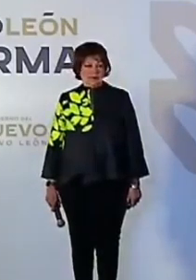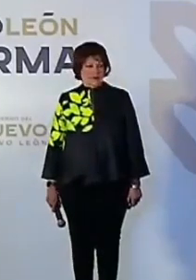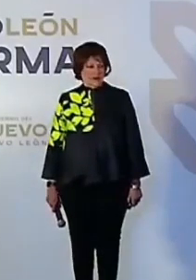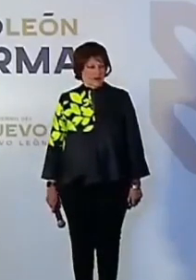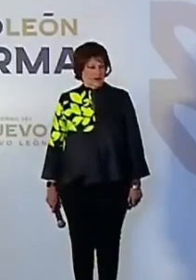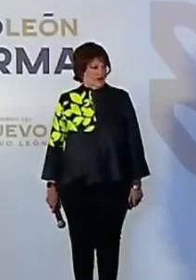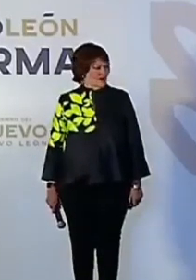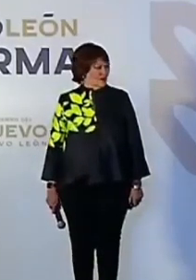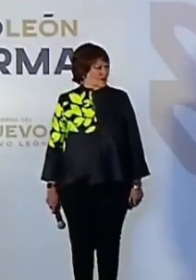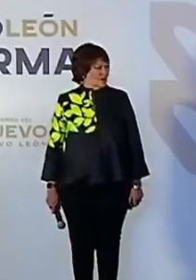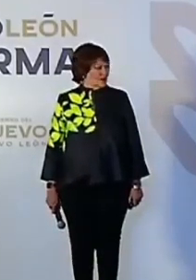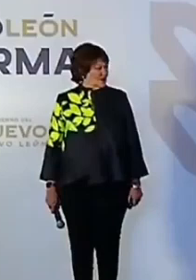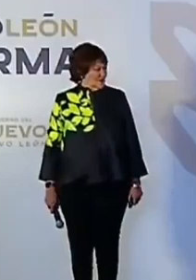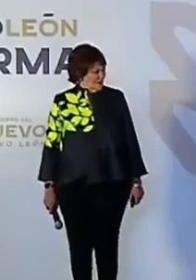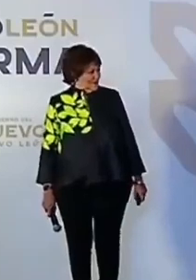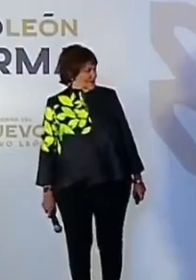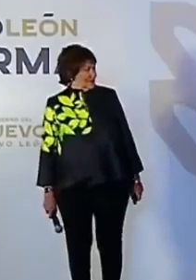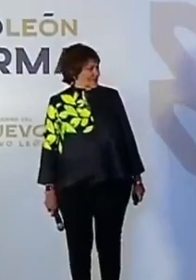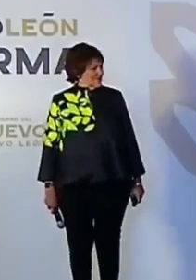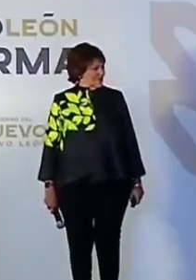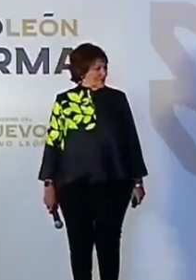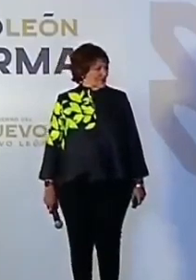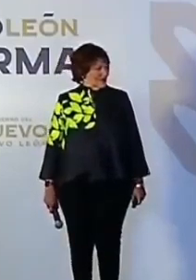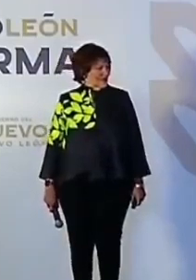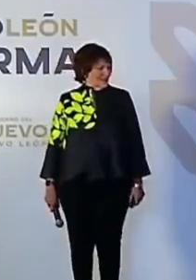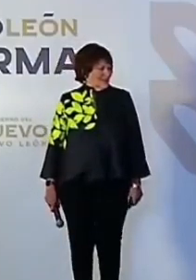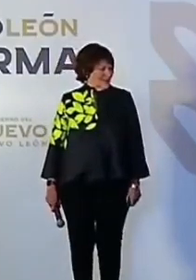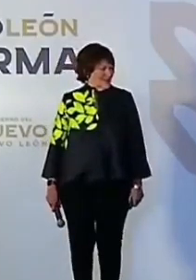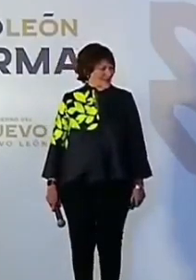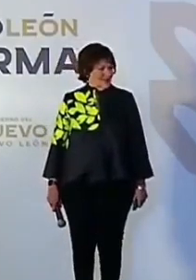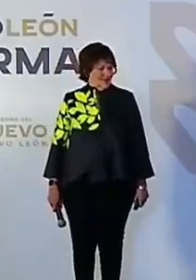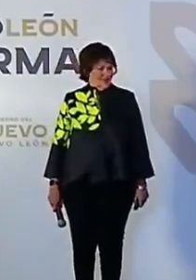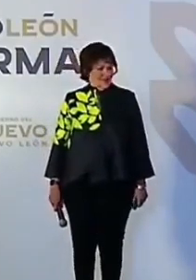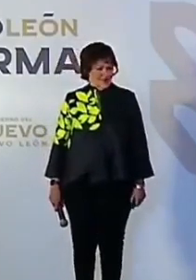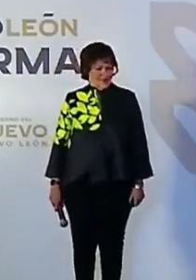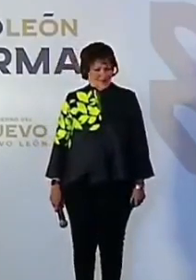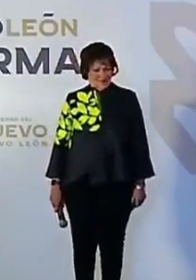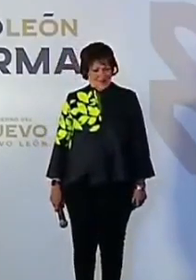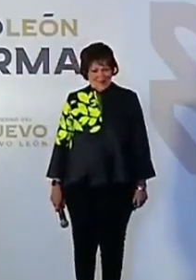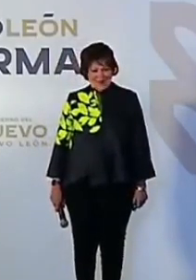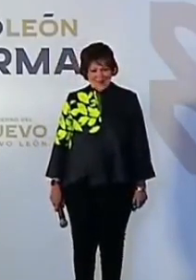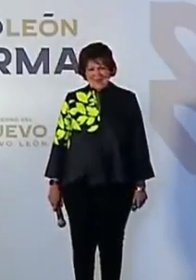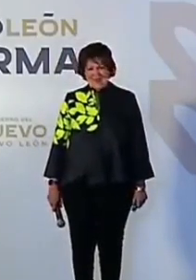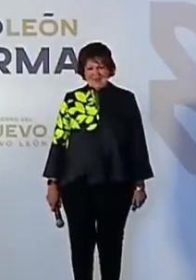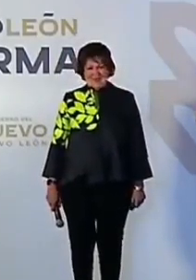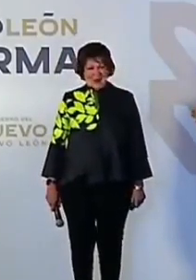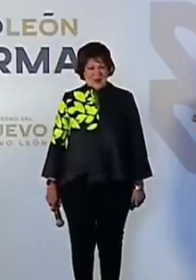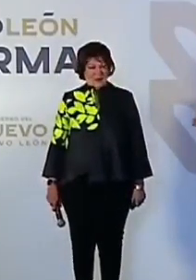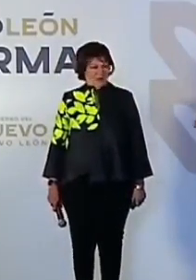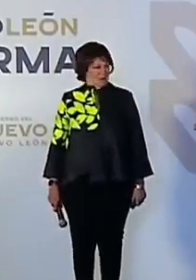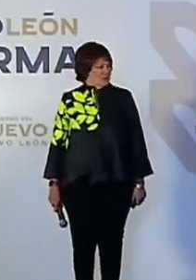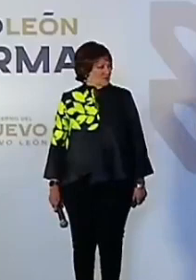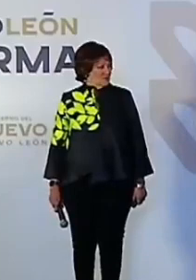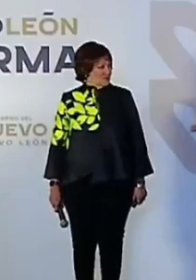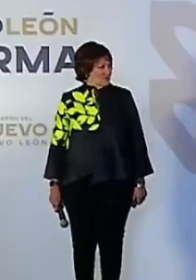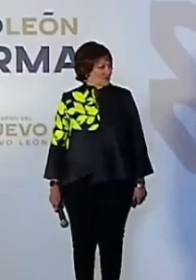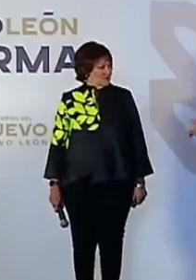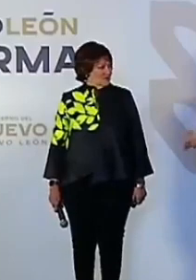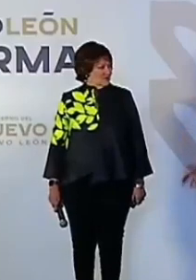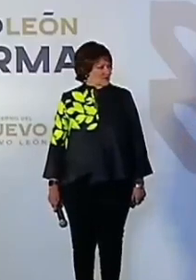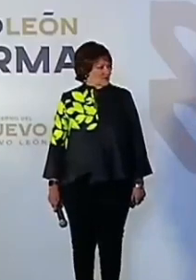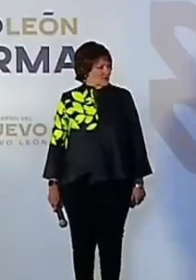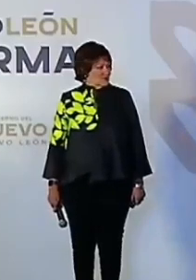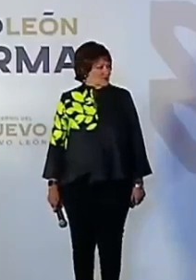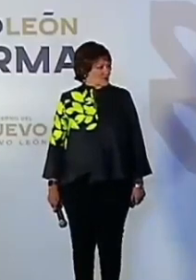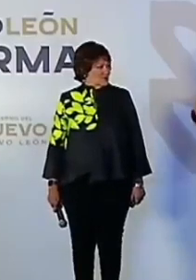dice? ¿Viste el video? What the talk, what the talk. Y luego sale, significa pon